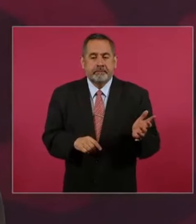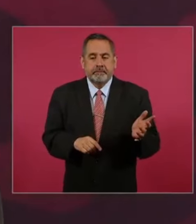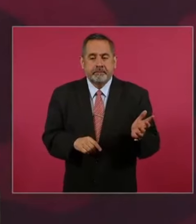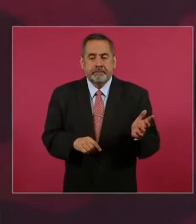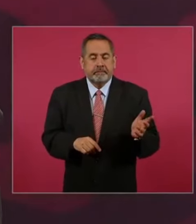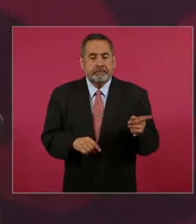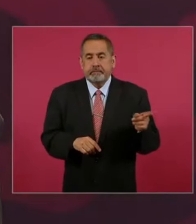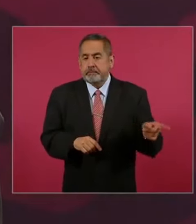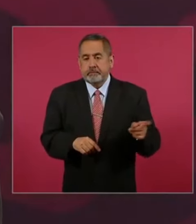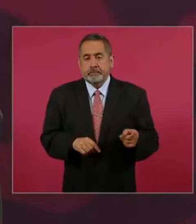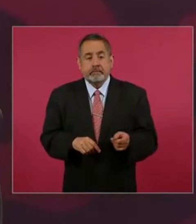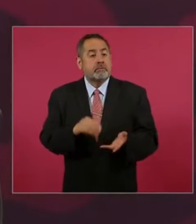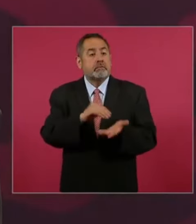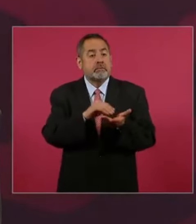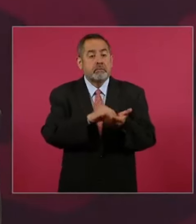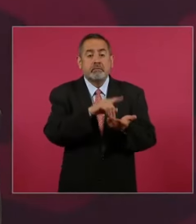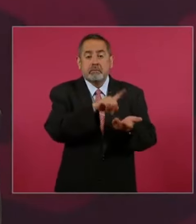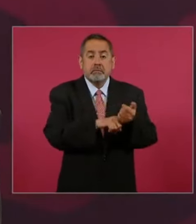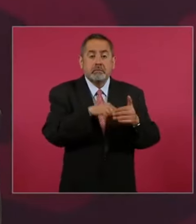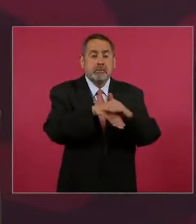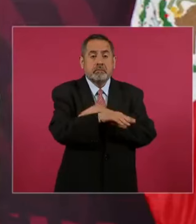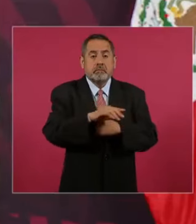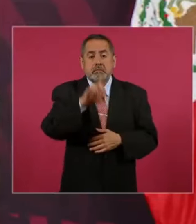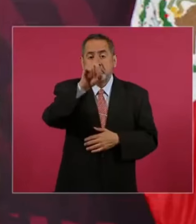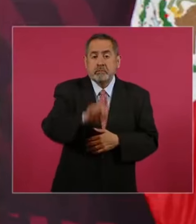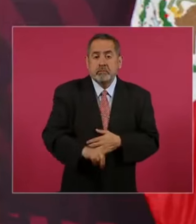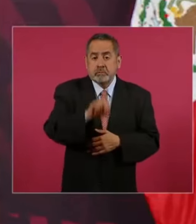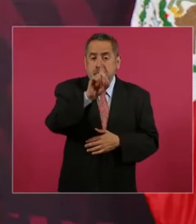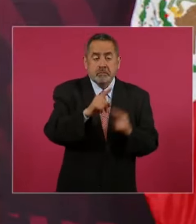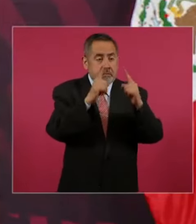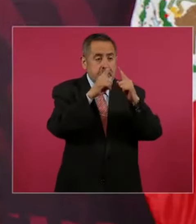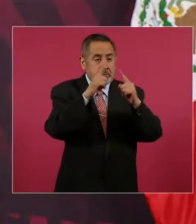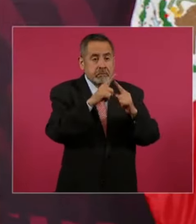no dejan de ir a misa los domingos.